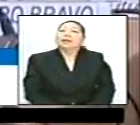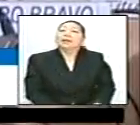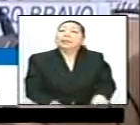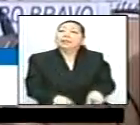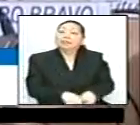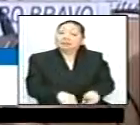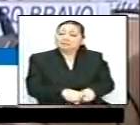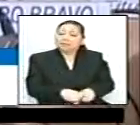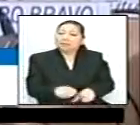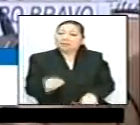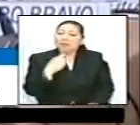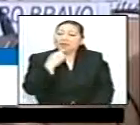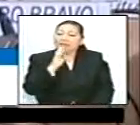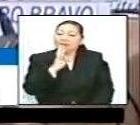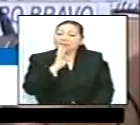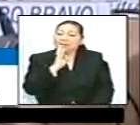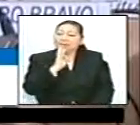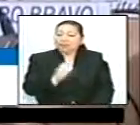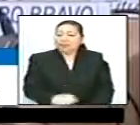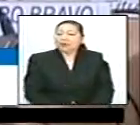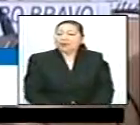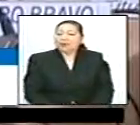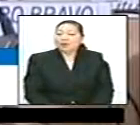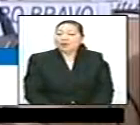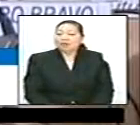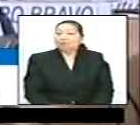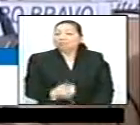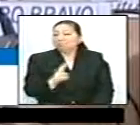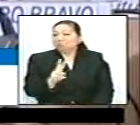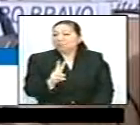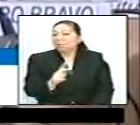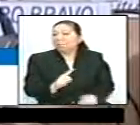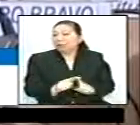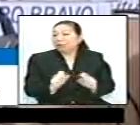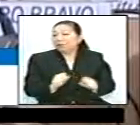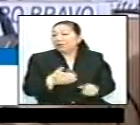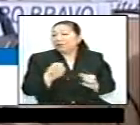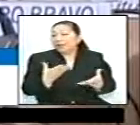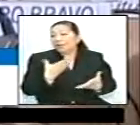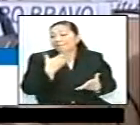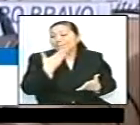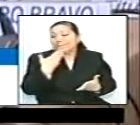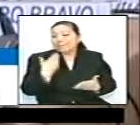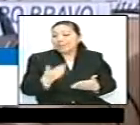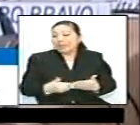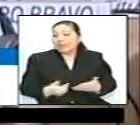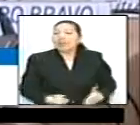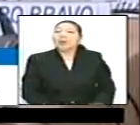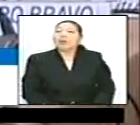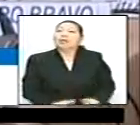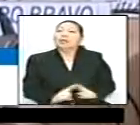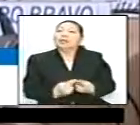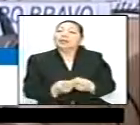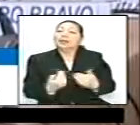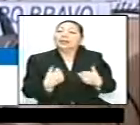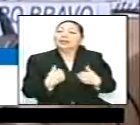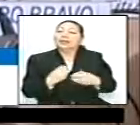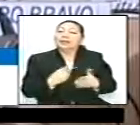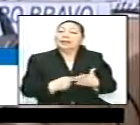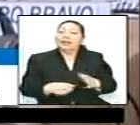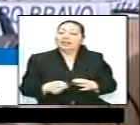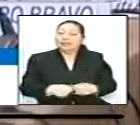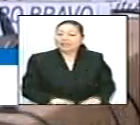También nos ha dicho, estamos bien, pero podríamos estar mejor por una serie de decisiones que se tienen que tomar,